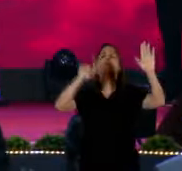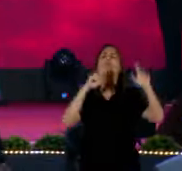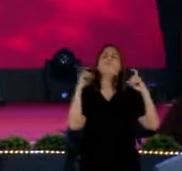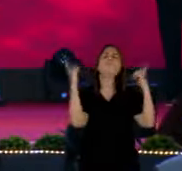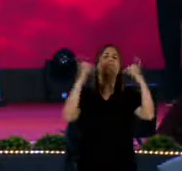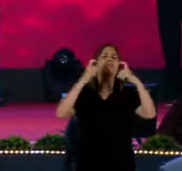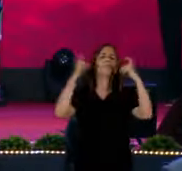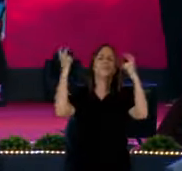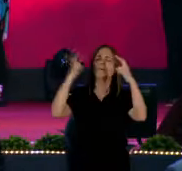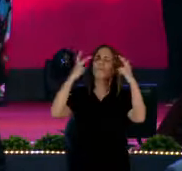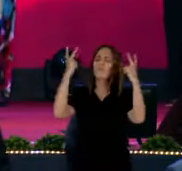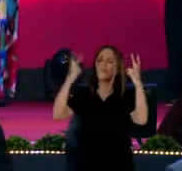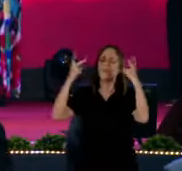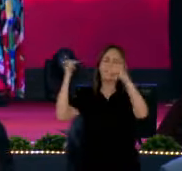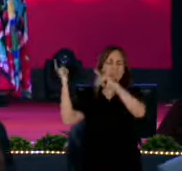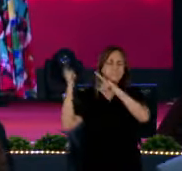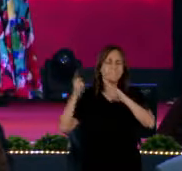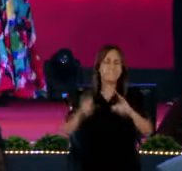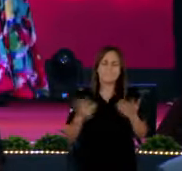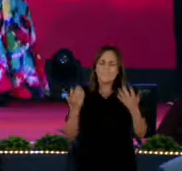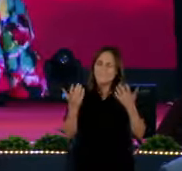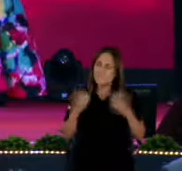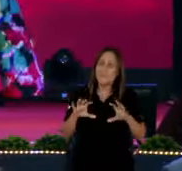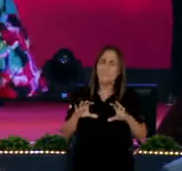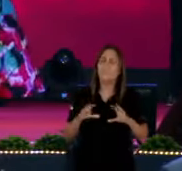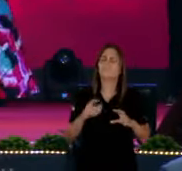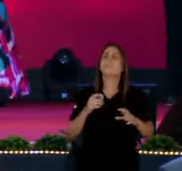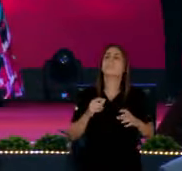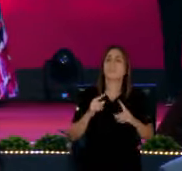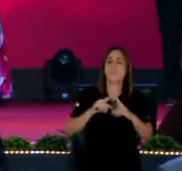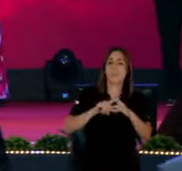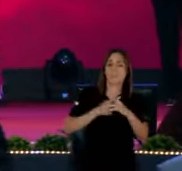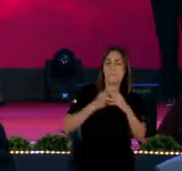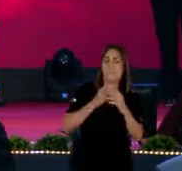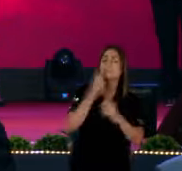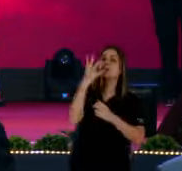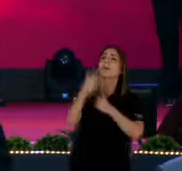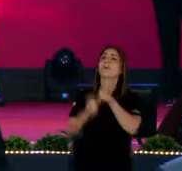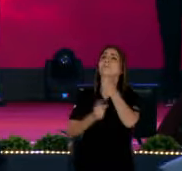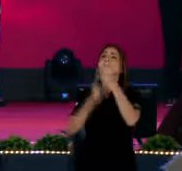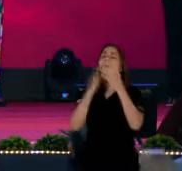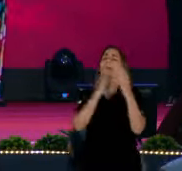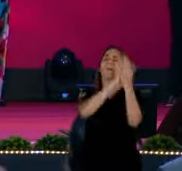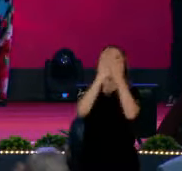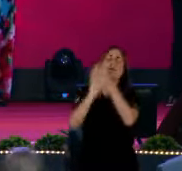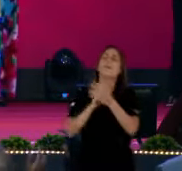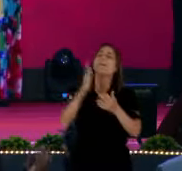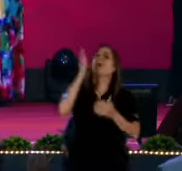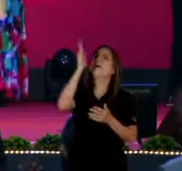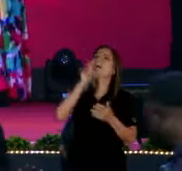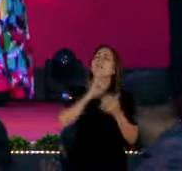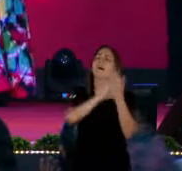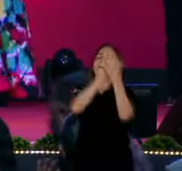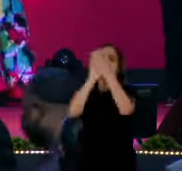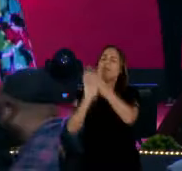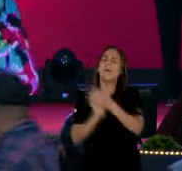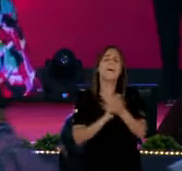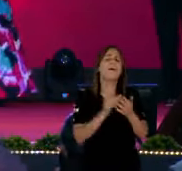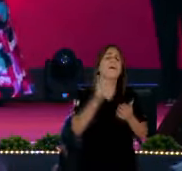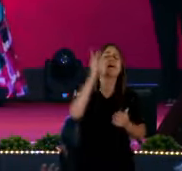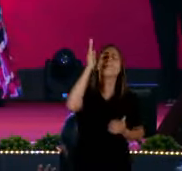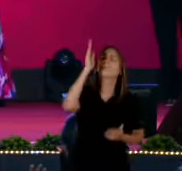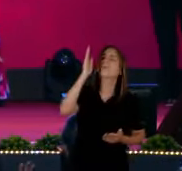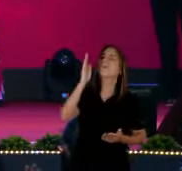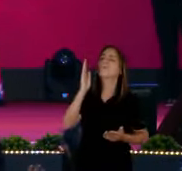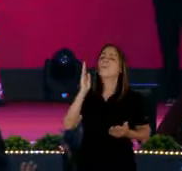gloria llegó. Comienza a cantar y alaba a Dios. Alaba. Venga, venga,